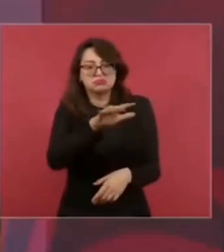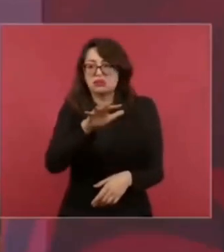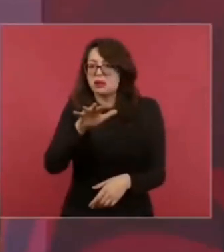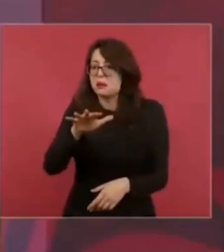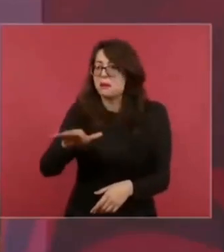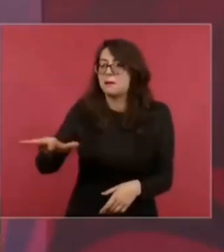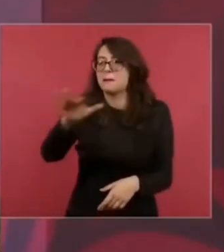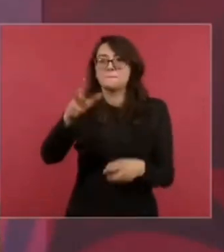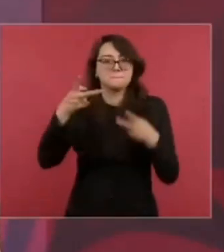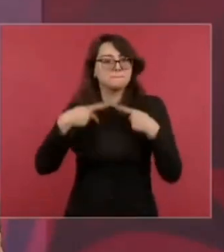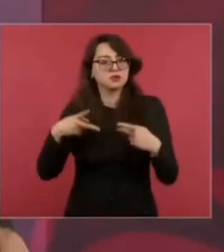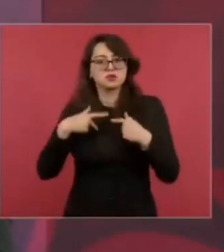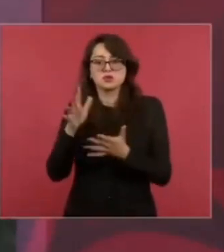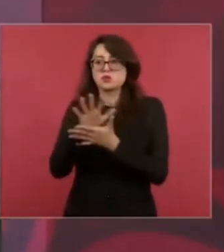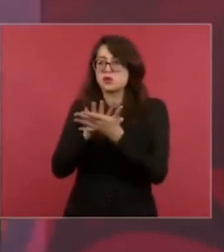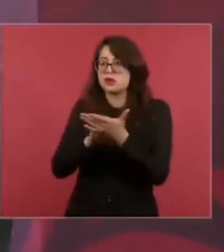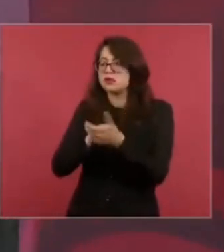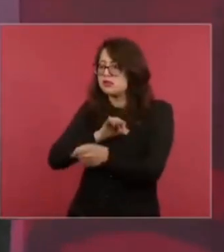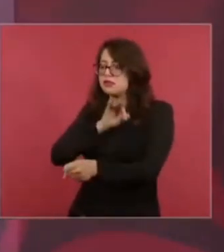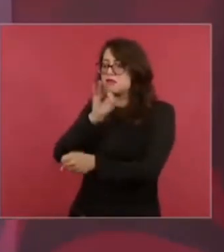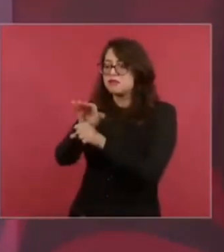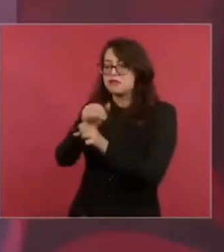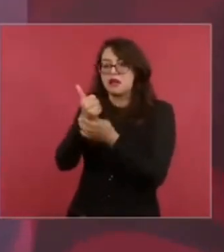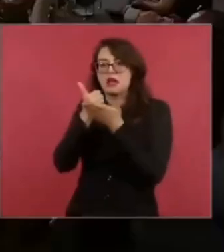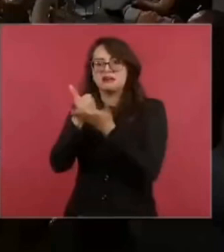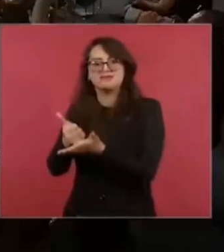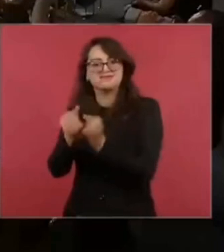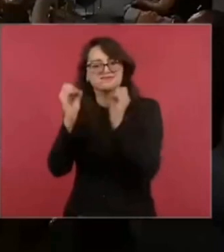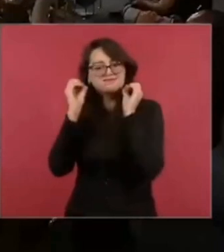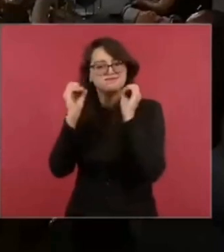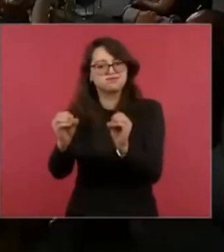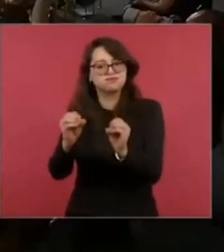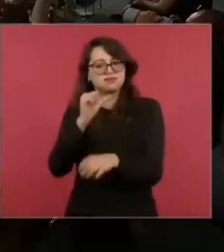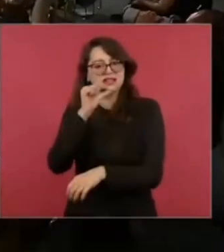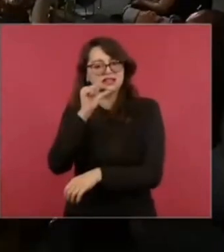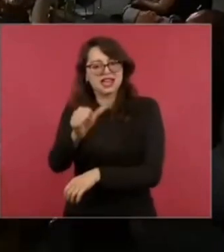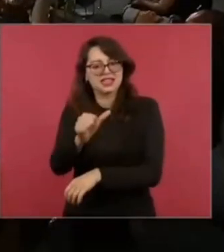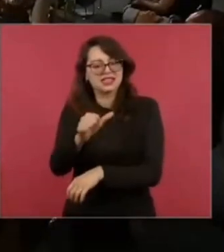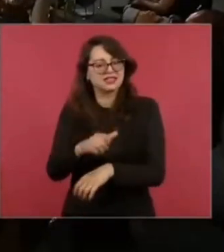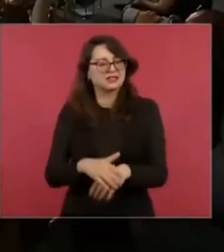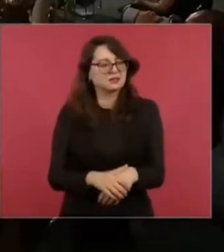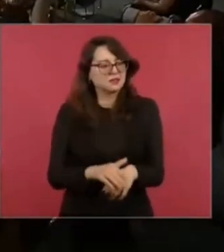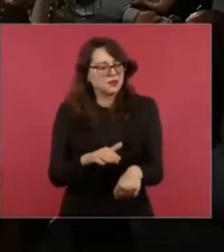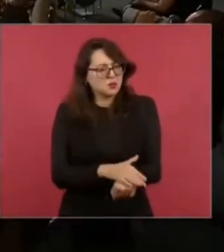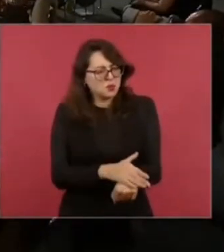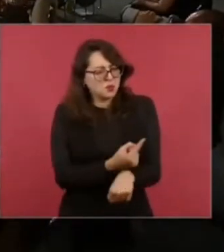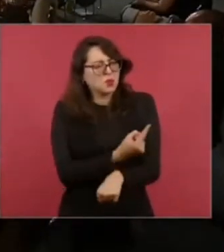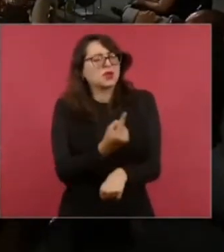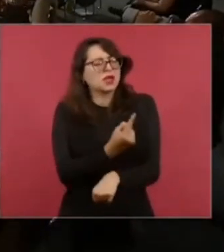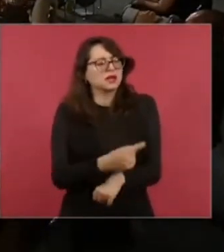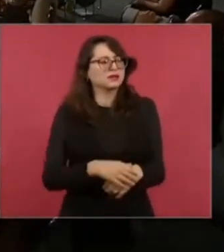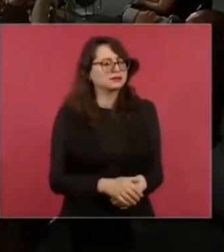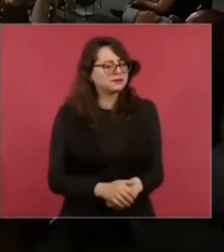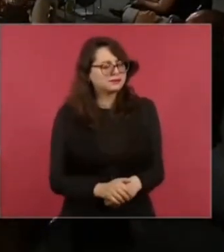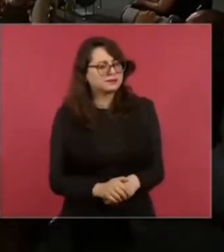es verificar las mentiras y las verdades. Así que la señora, vamos a escucharla cómo sube a